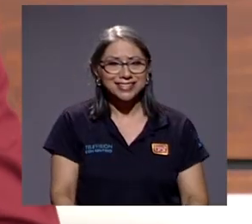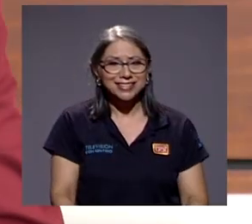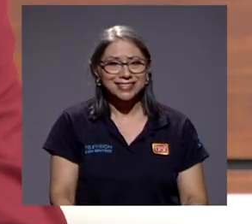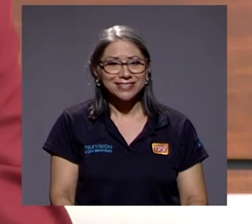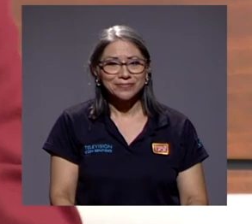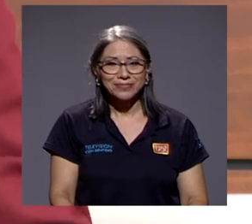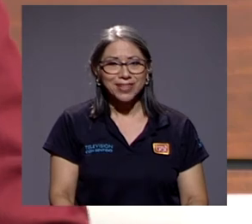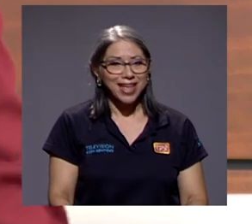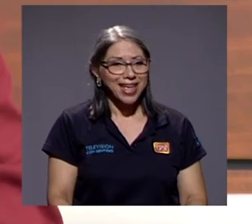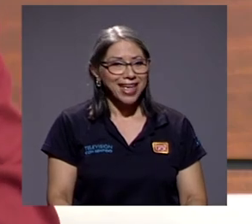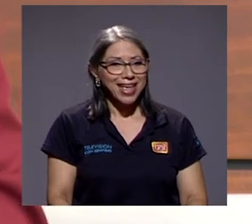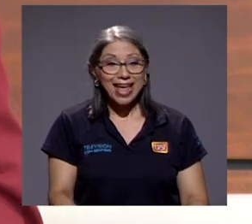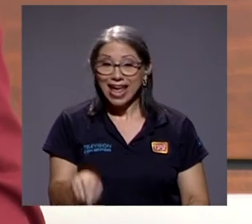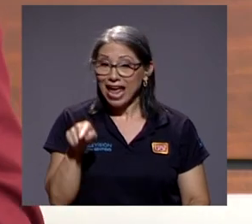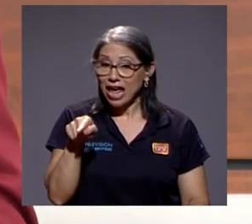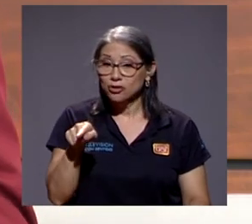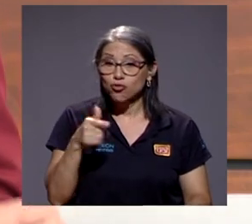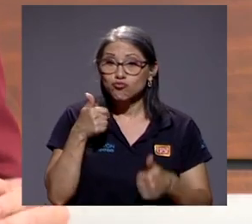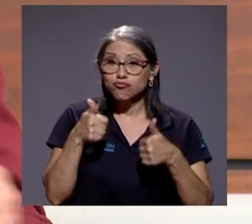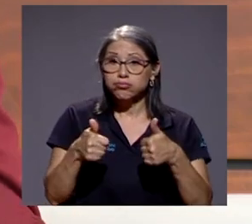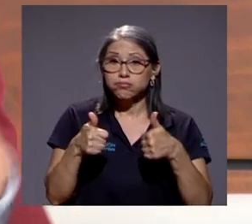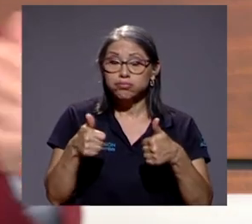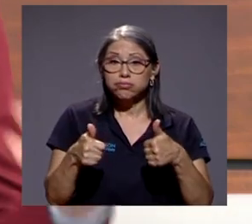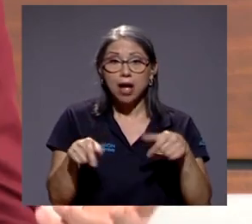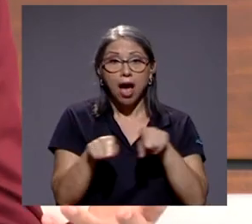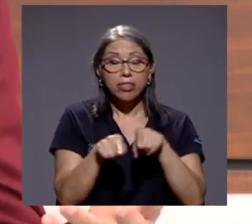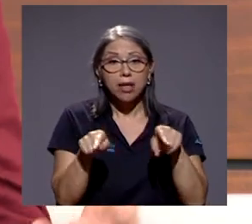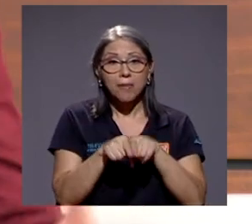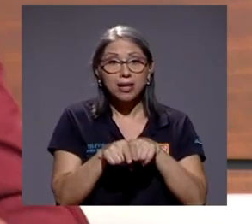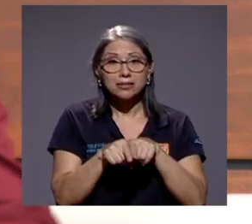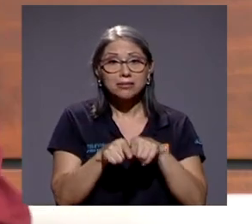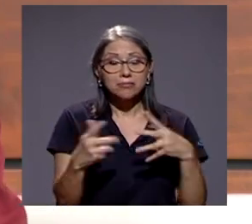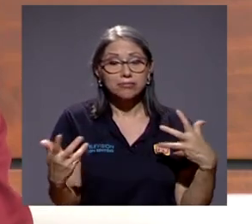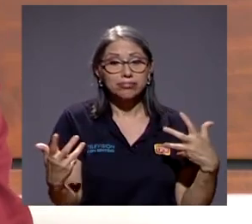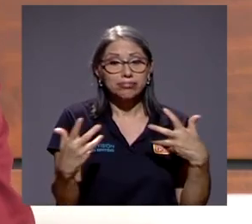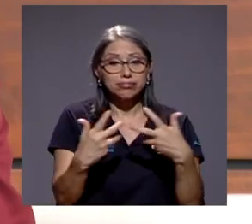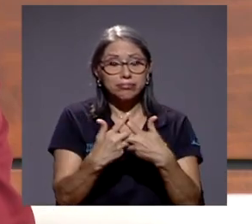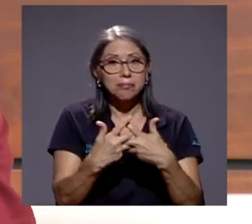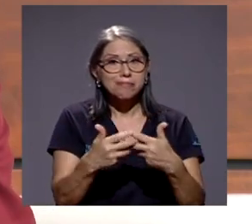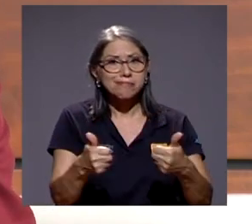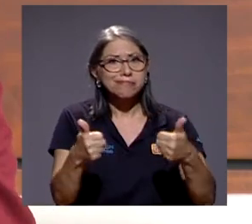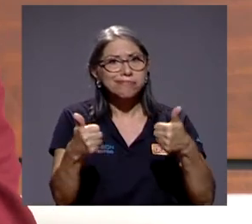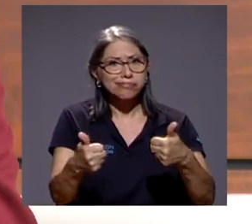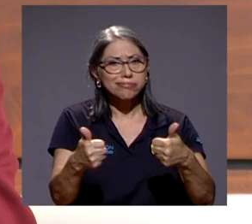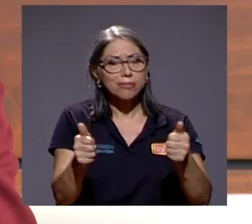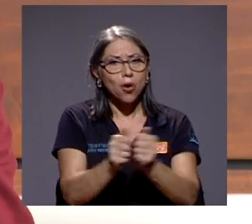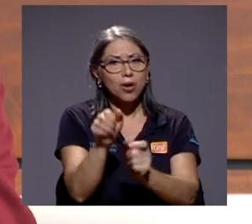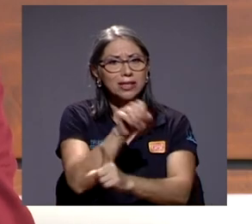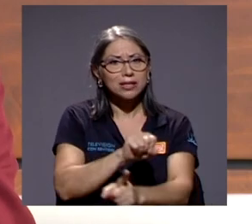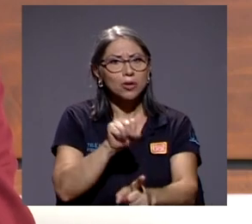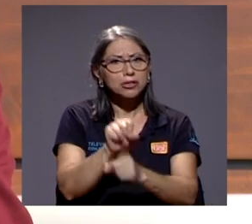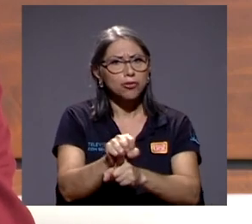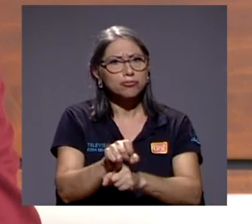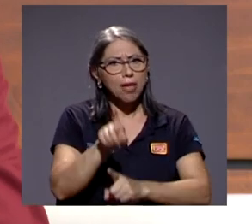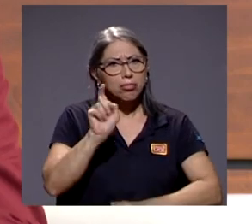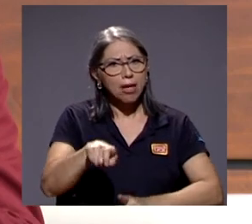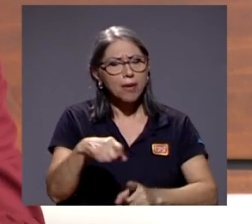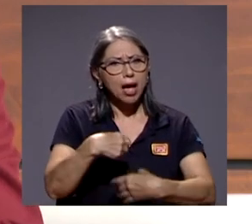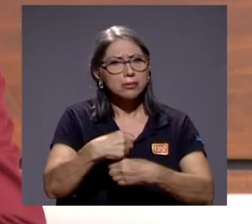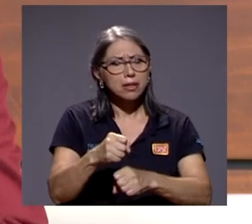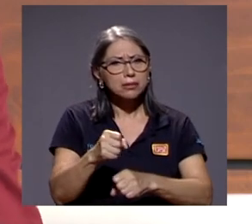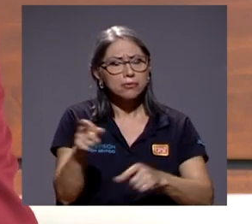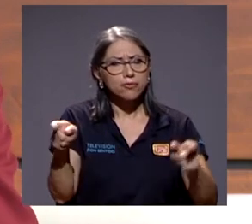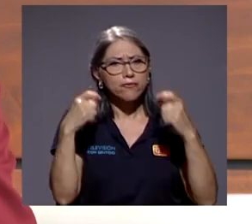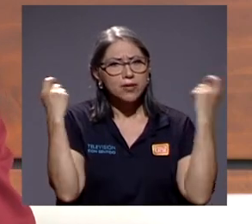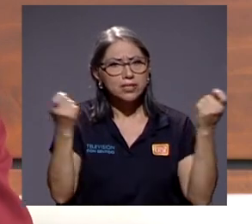un gran acierto además de que es totalmente coherente con la situación y que se haga un festival de las artes a nivel